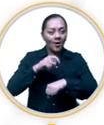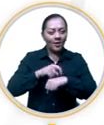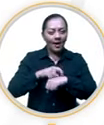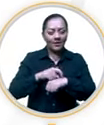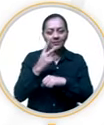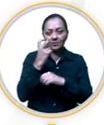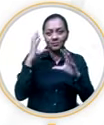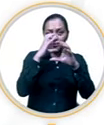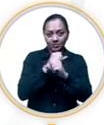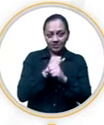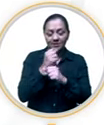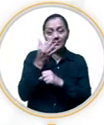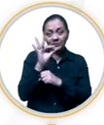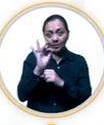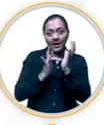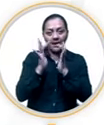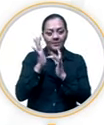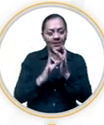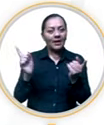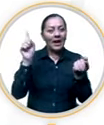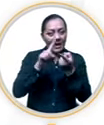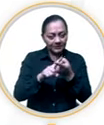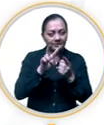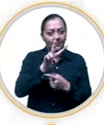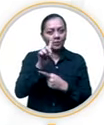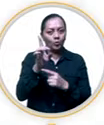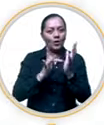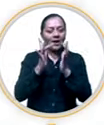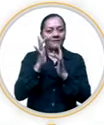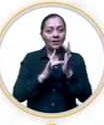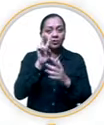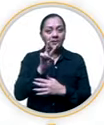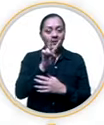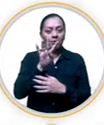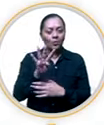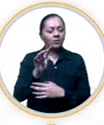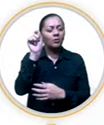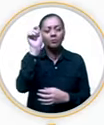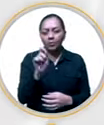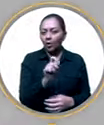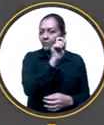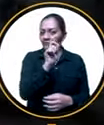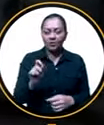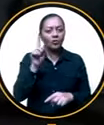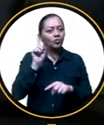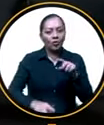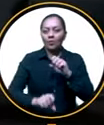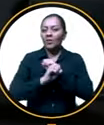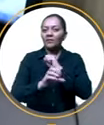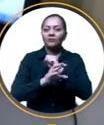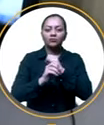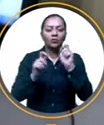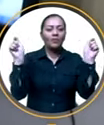Desde las 0 horas del viernes 19 de abril hasta las 17 horas del domingo 21 de abril de 2024, queda prohibida la difusión de cualquier